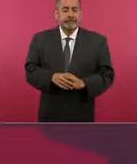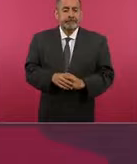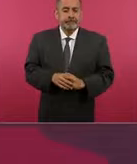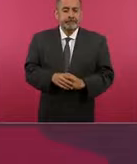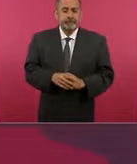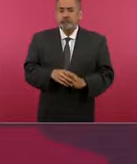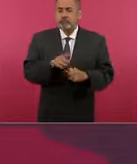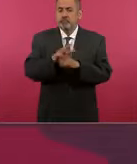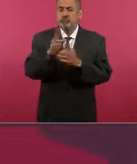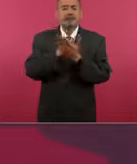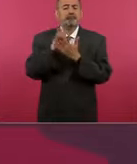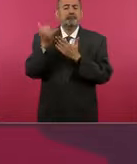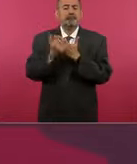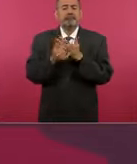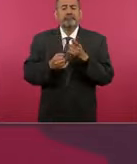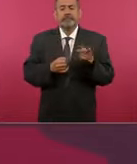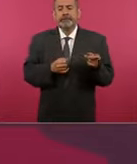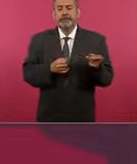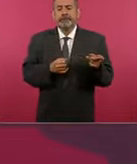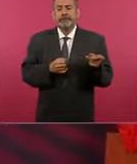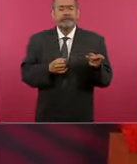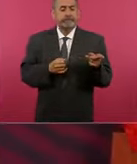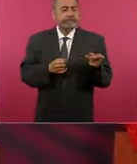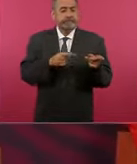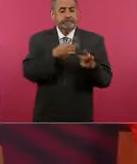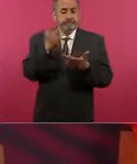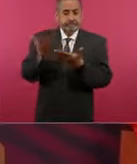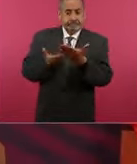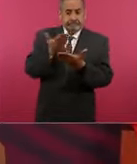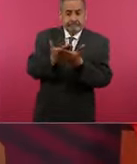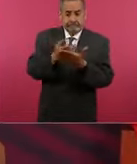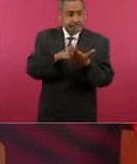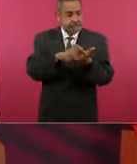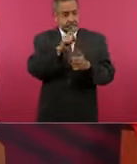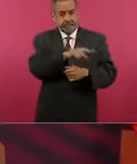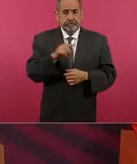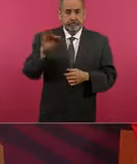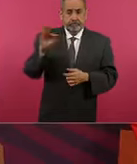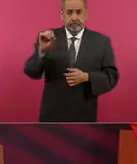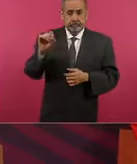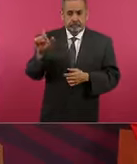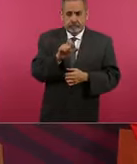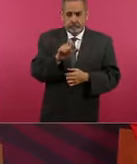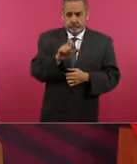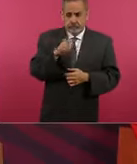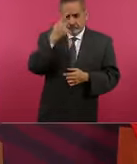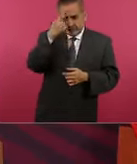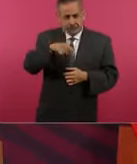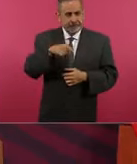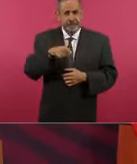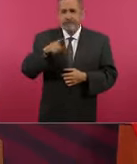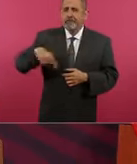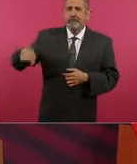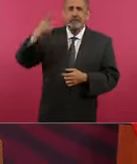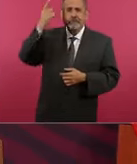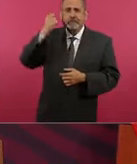el proyecto que propone Fox de eliminar los